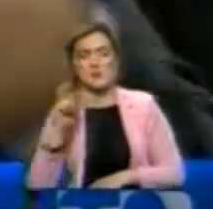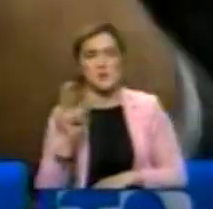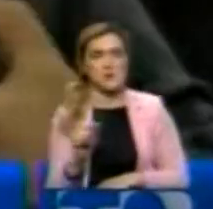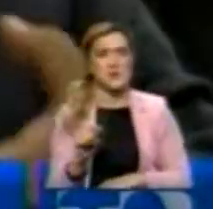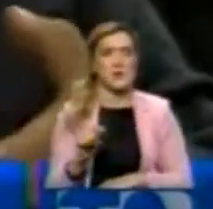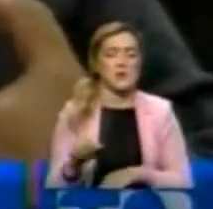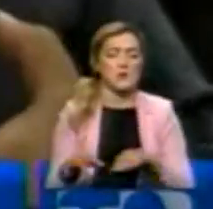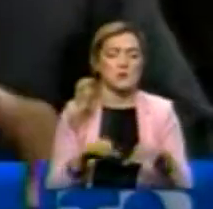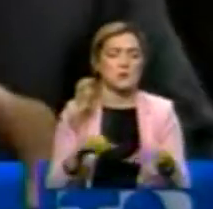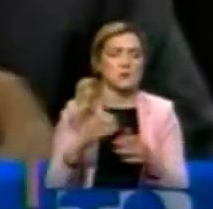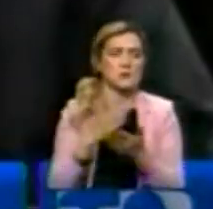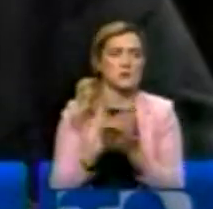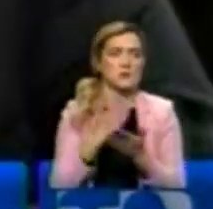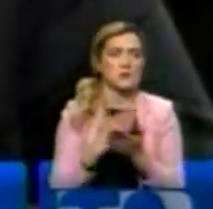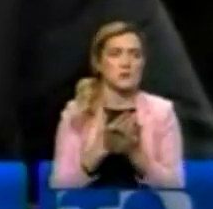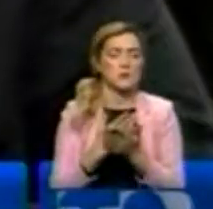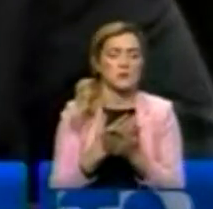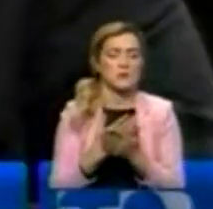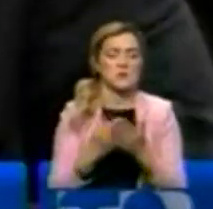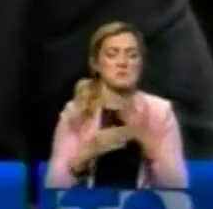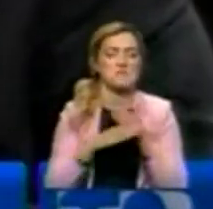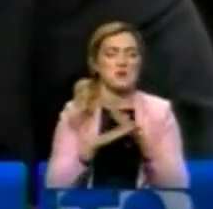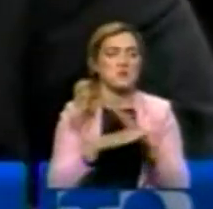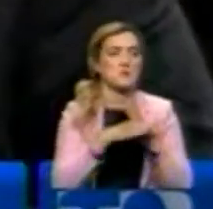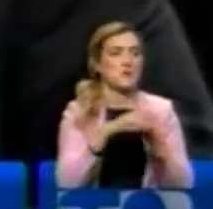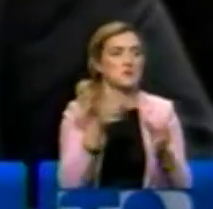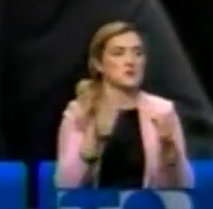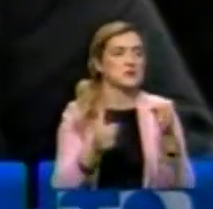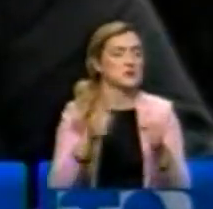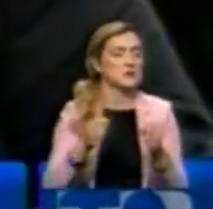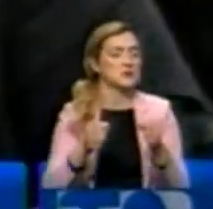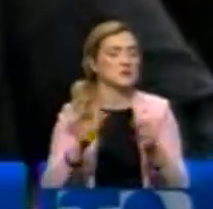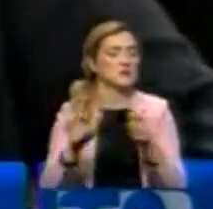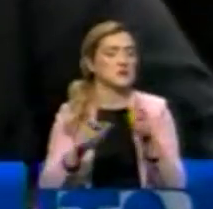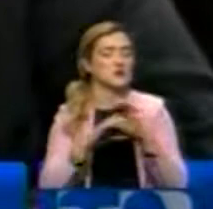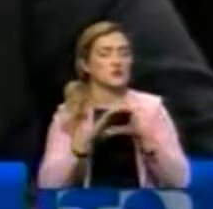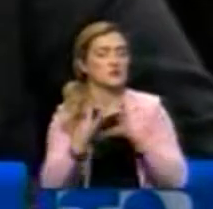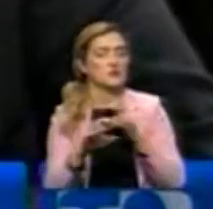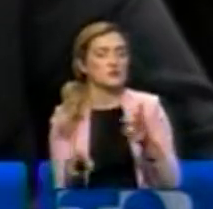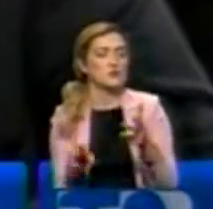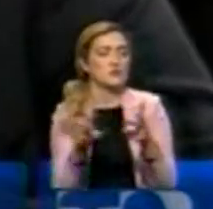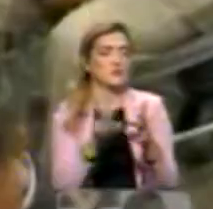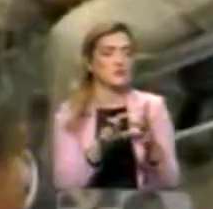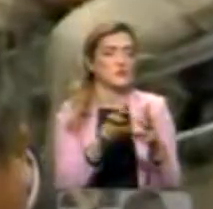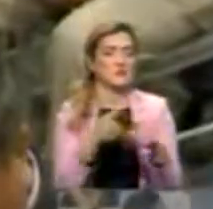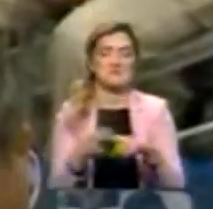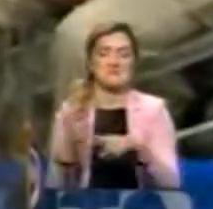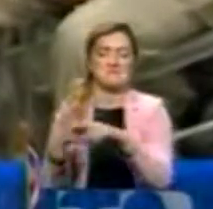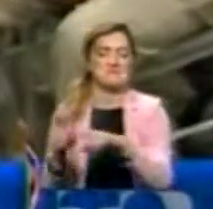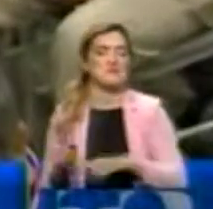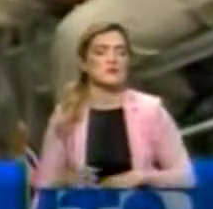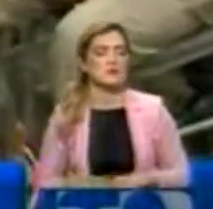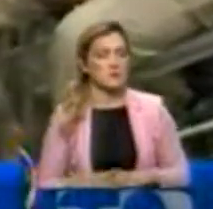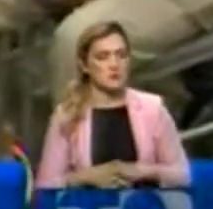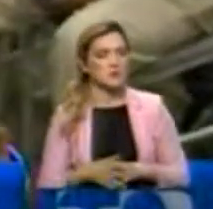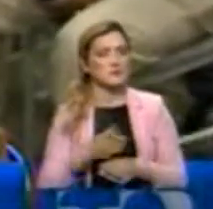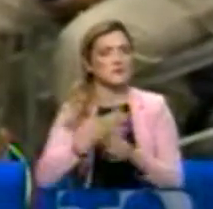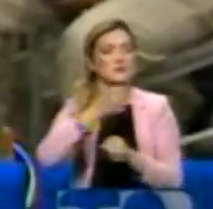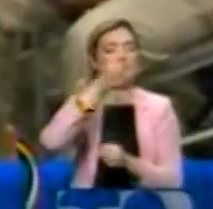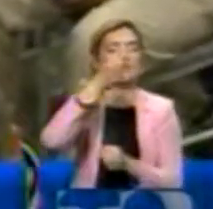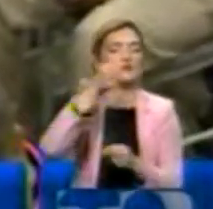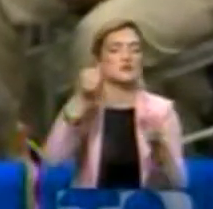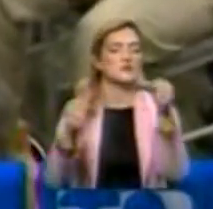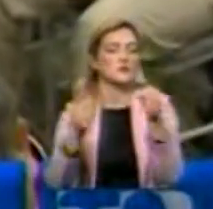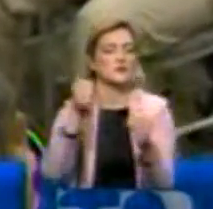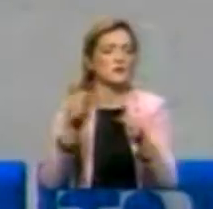movilización, no solamente en el sector del transporte para pasajeros, para todas las modalidades. Se trata de las federaciones de